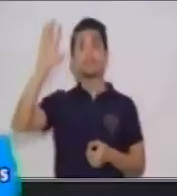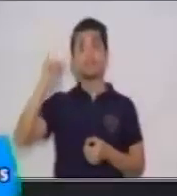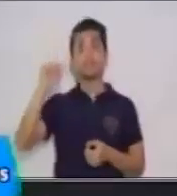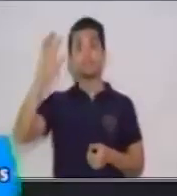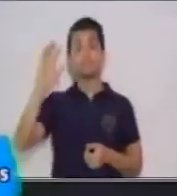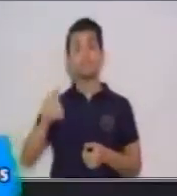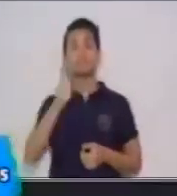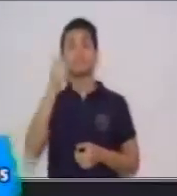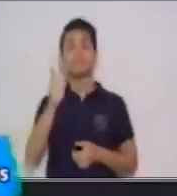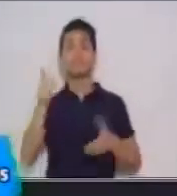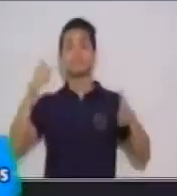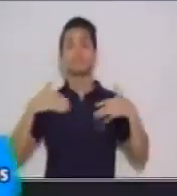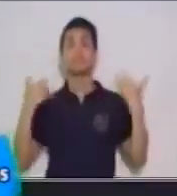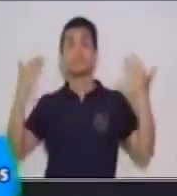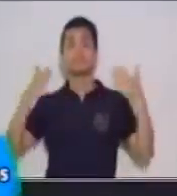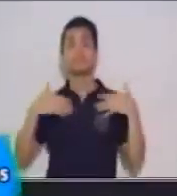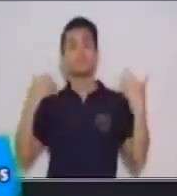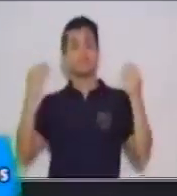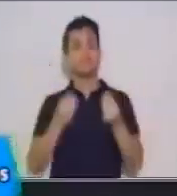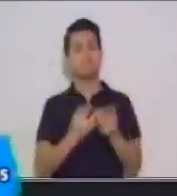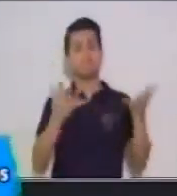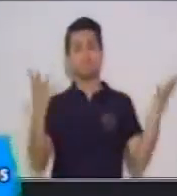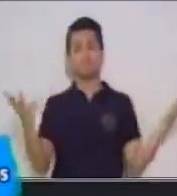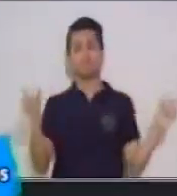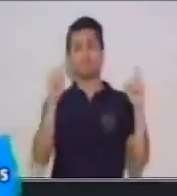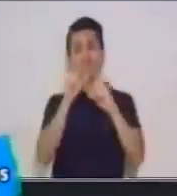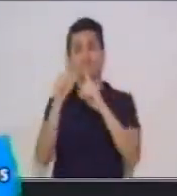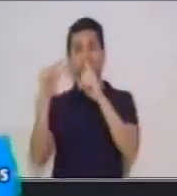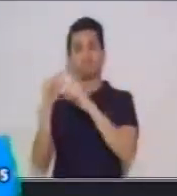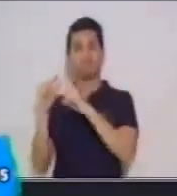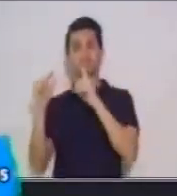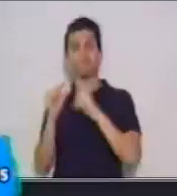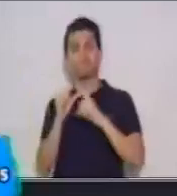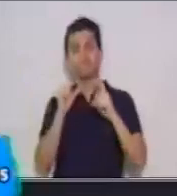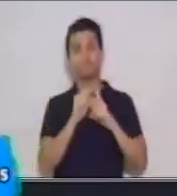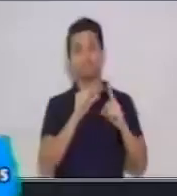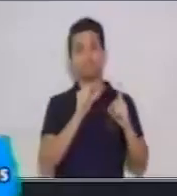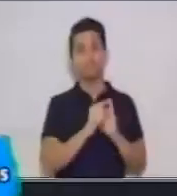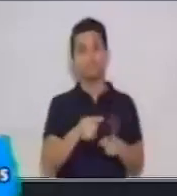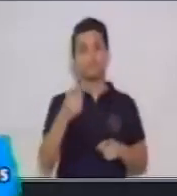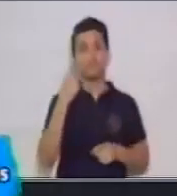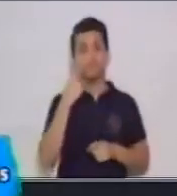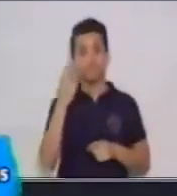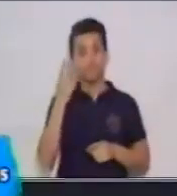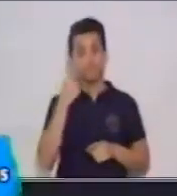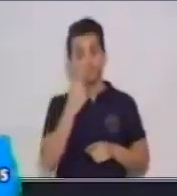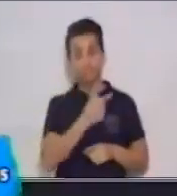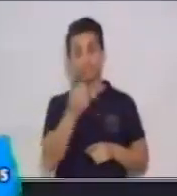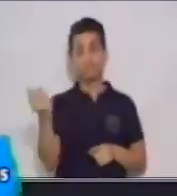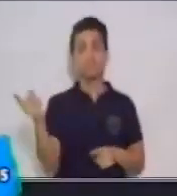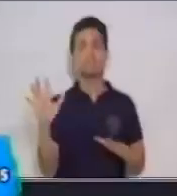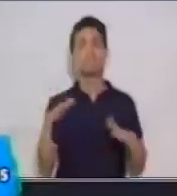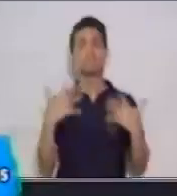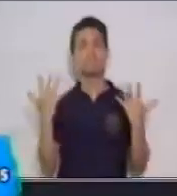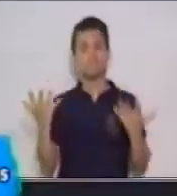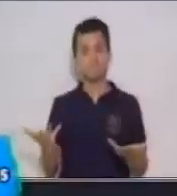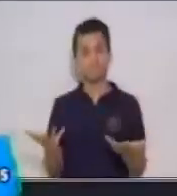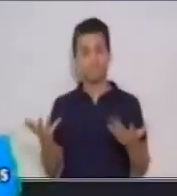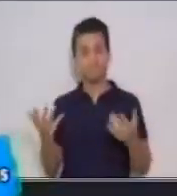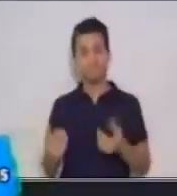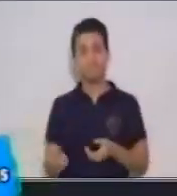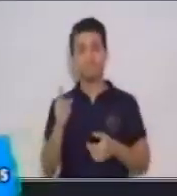del amigo y un montón de cosas más. Ve, veo, veo.